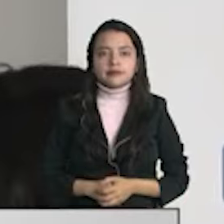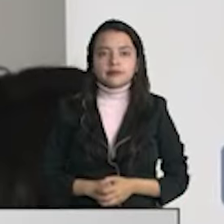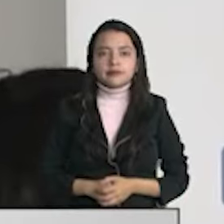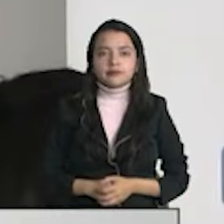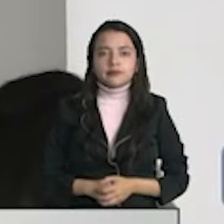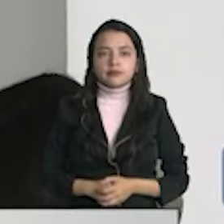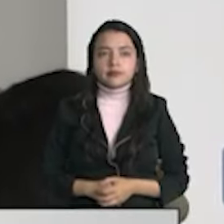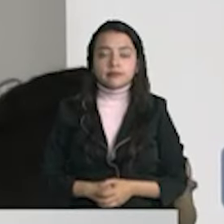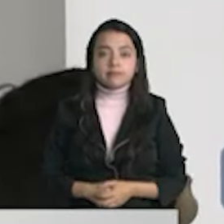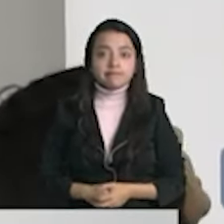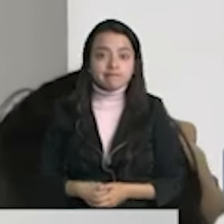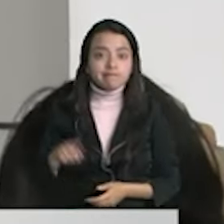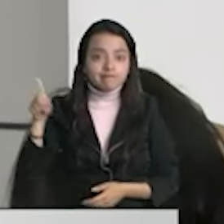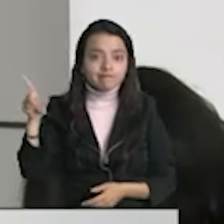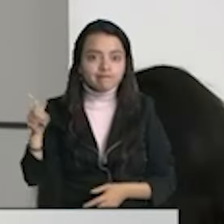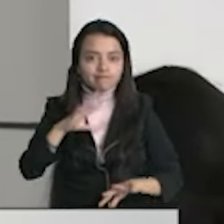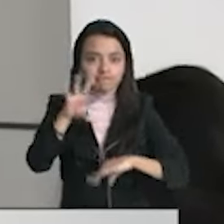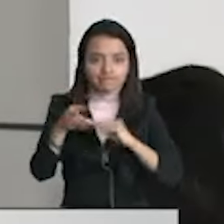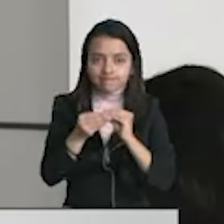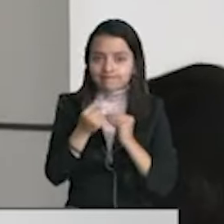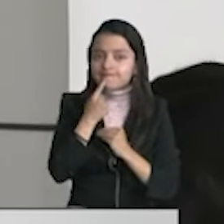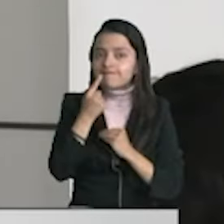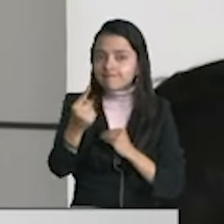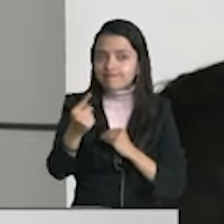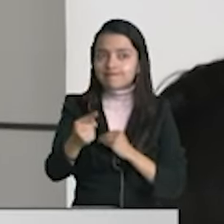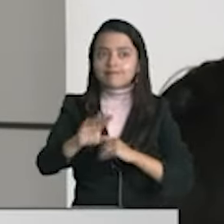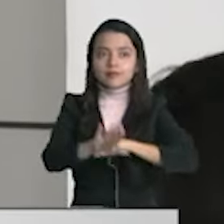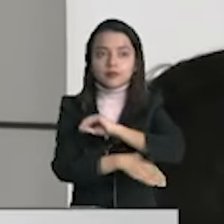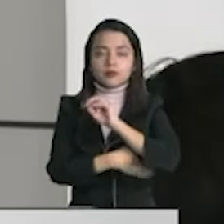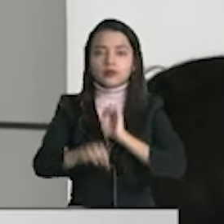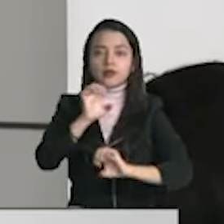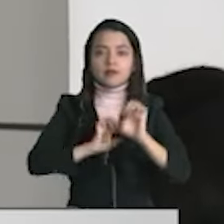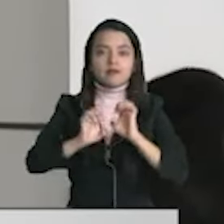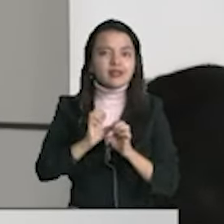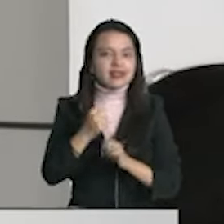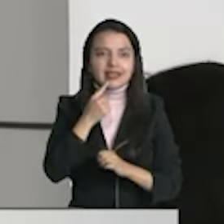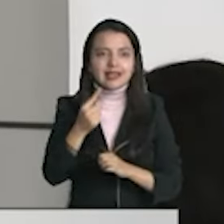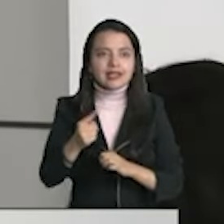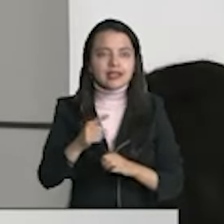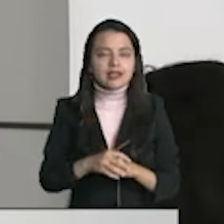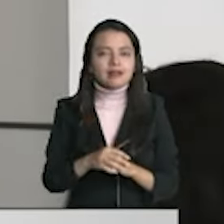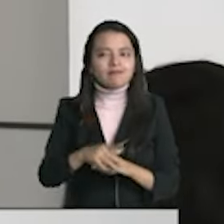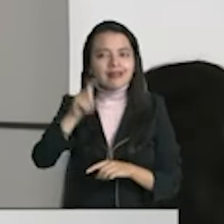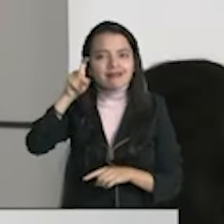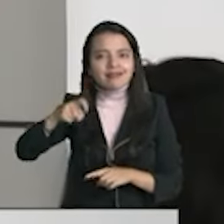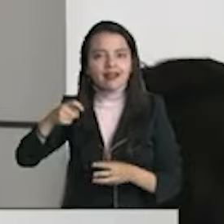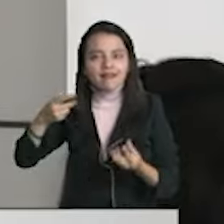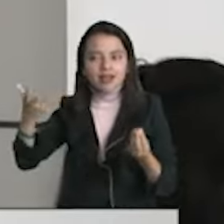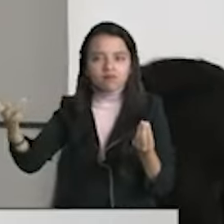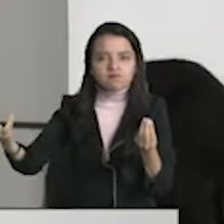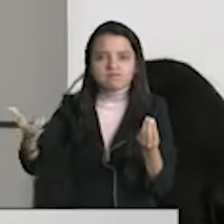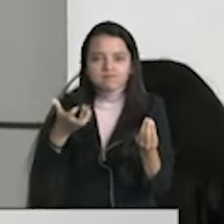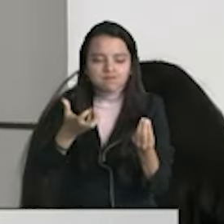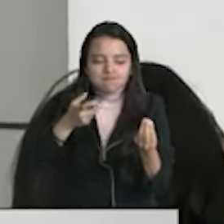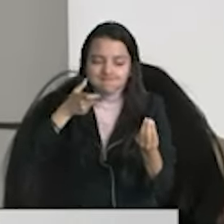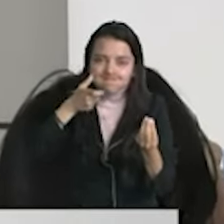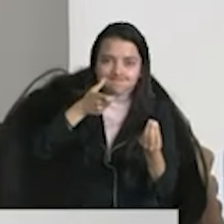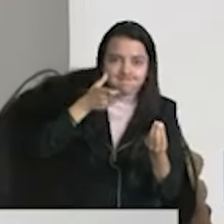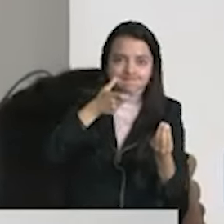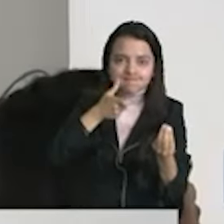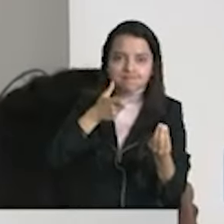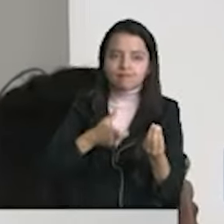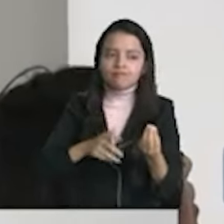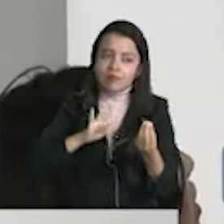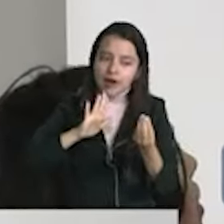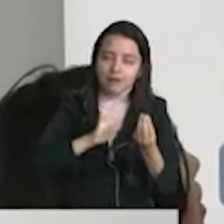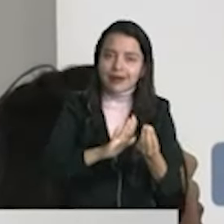siempre. También anuncia el ministro de Defensa más presión en contra del Estado Mayor Central, justamente en el departamento del Cauca, por los ataques de